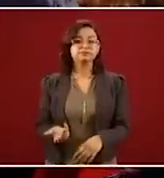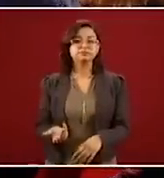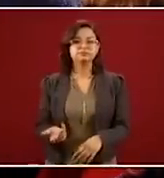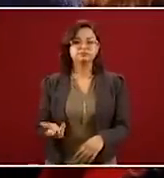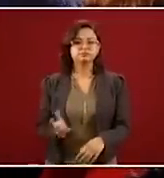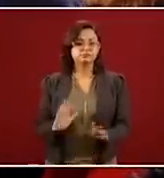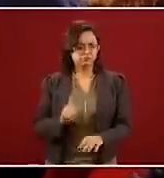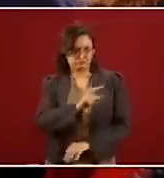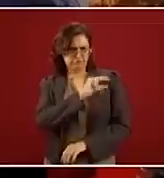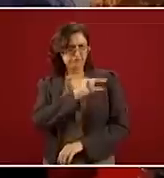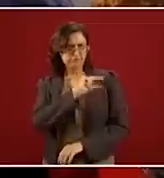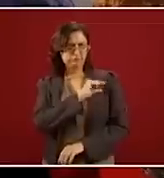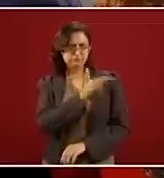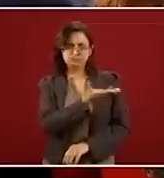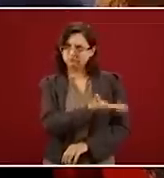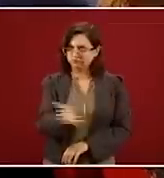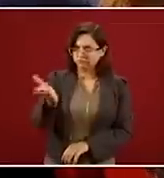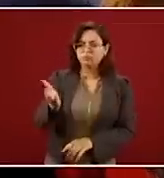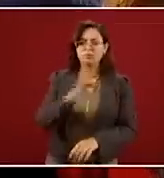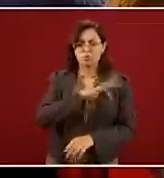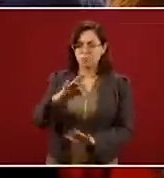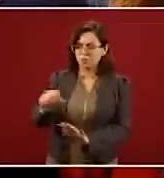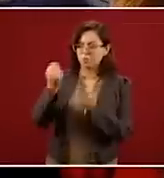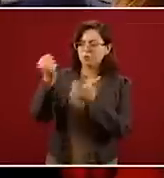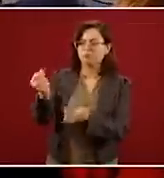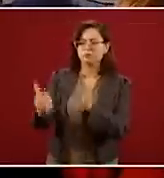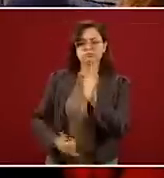terminen, hay posibilidades de inversión.